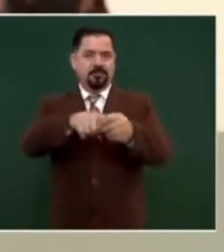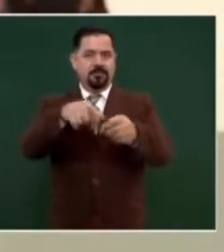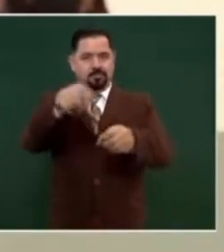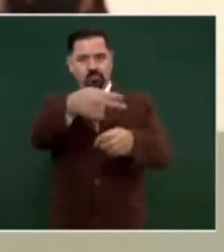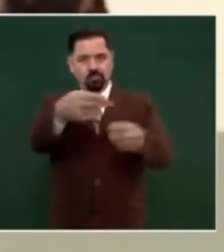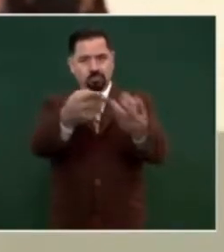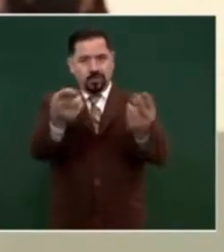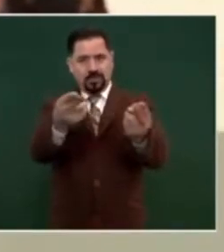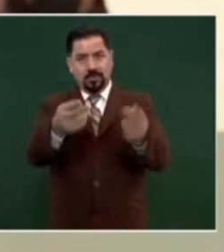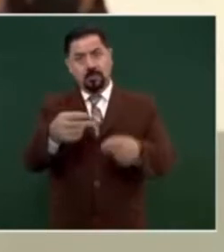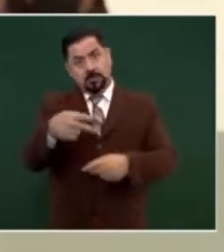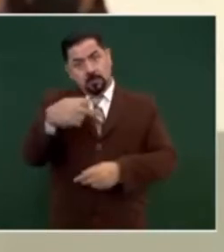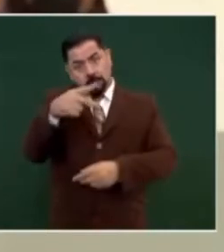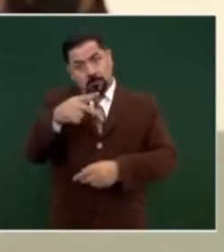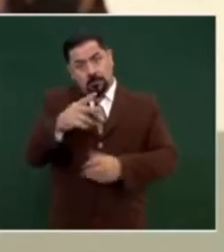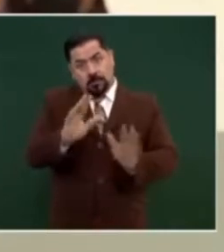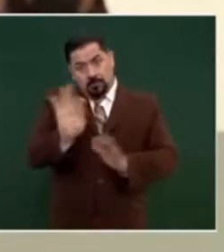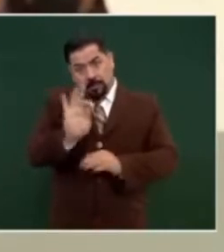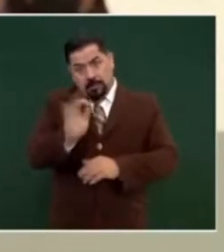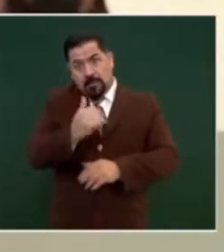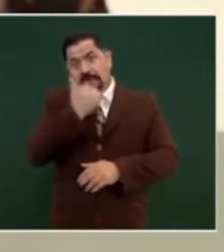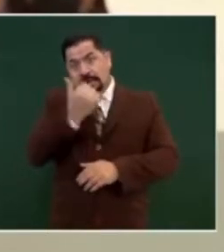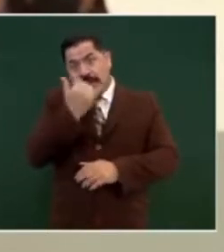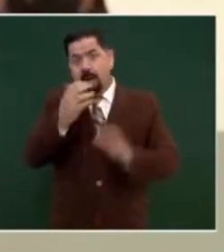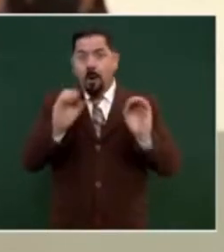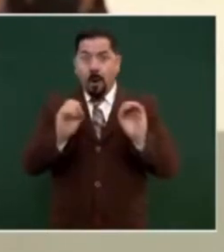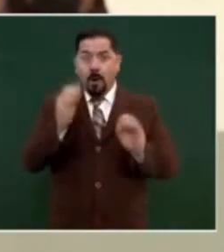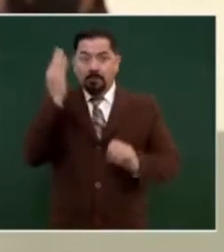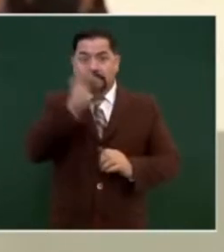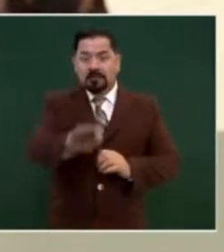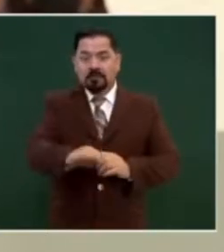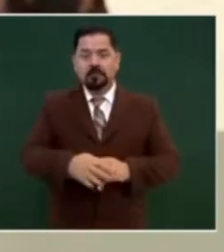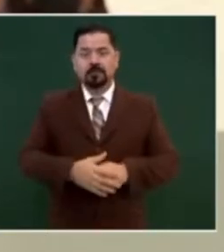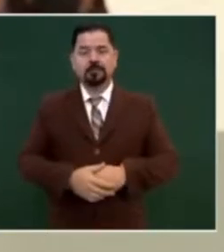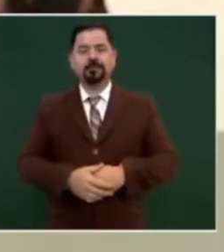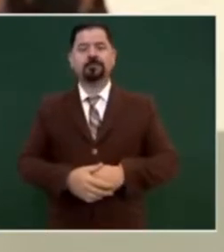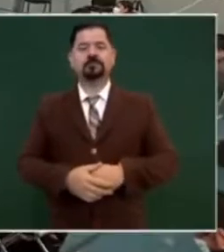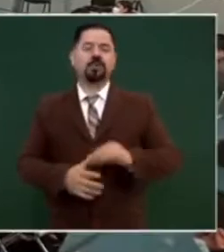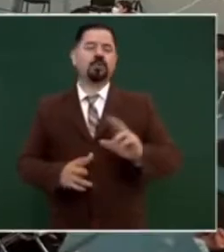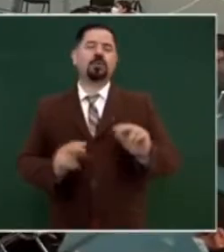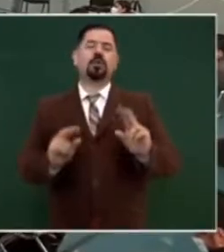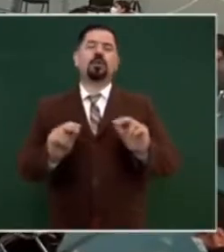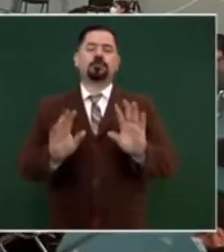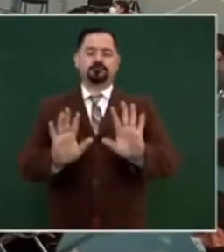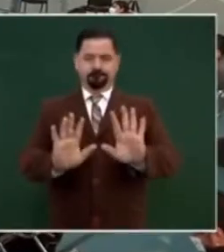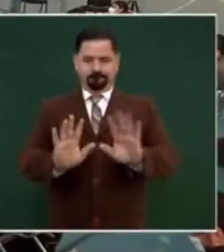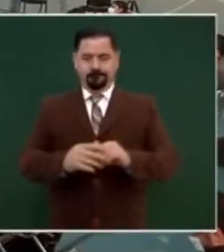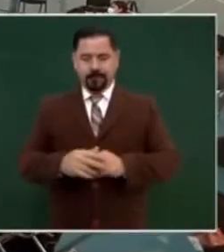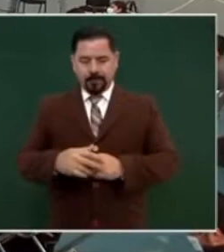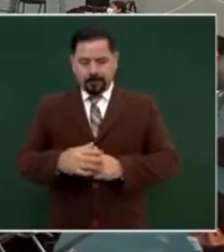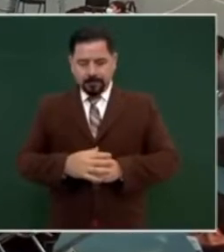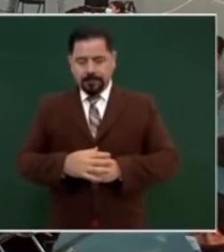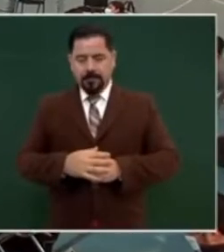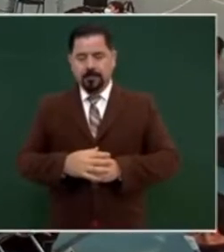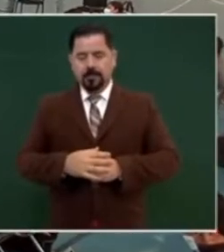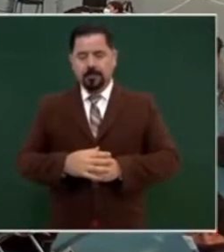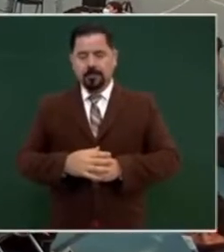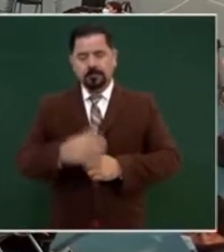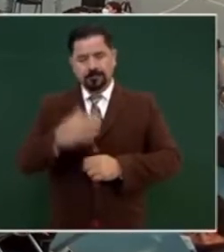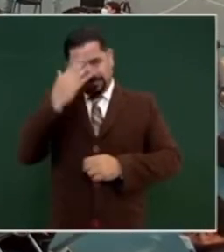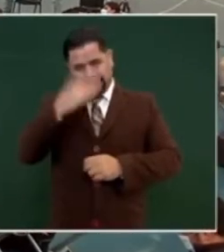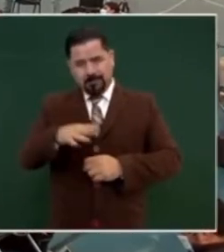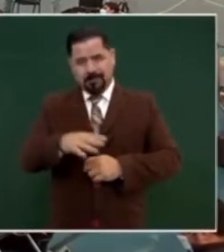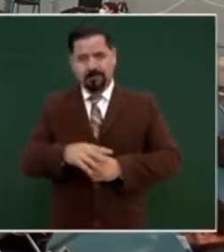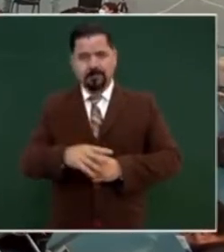fueron errores fueron traiciones no no no no así es la vida